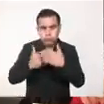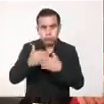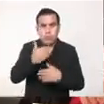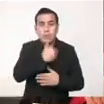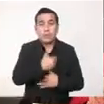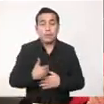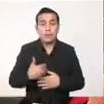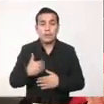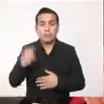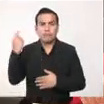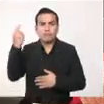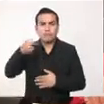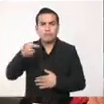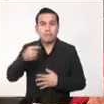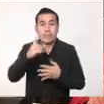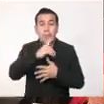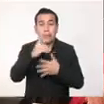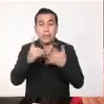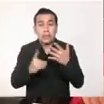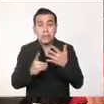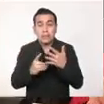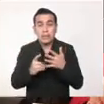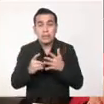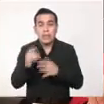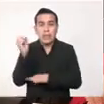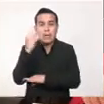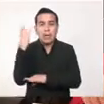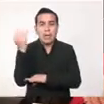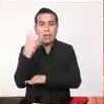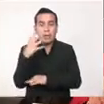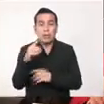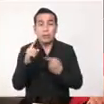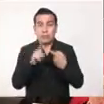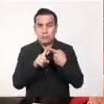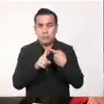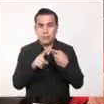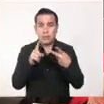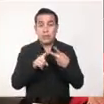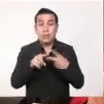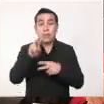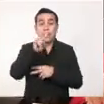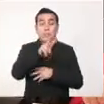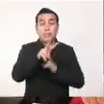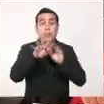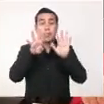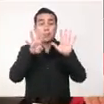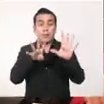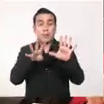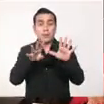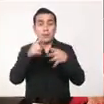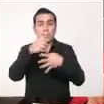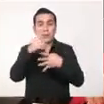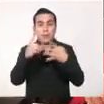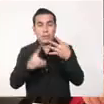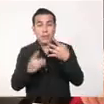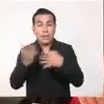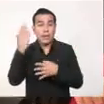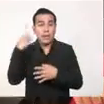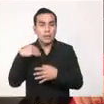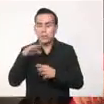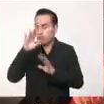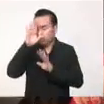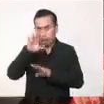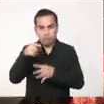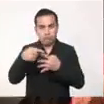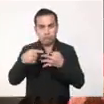hablando de decretar la emergencia. Estoy hablando de los 29 decretos que se declararon